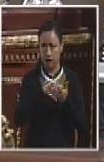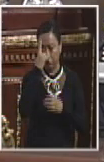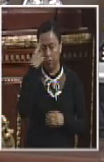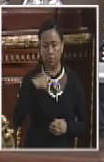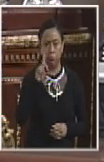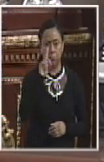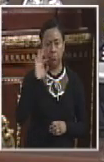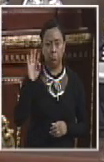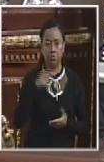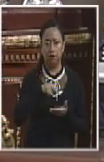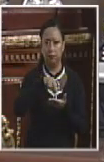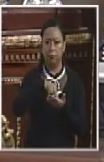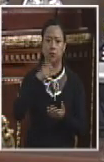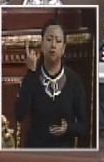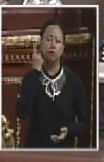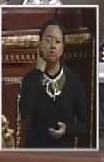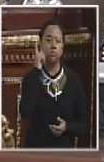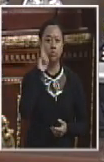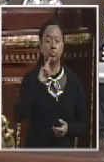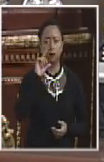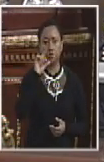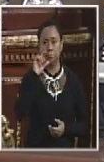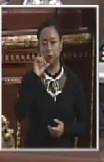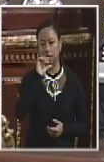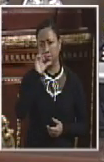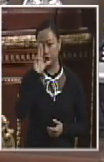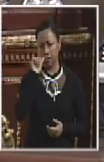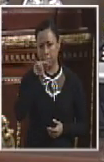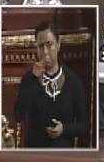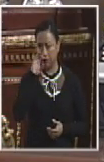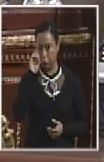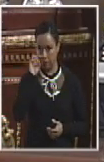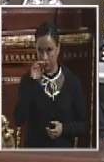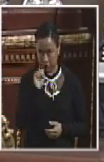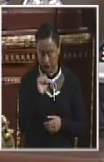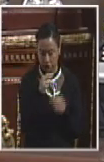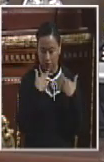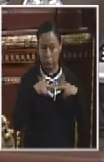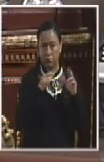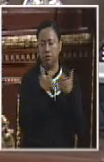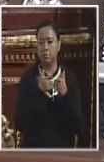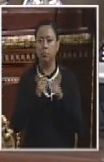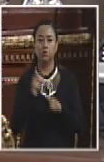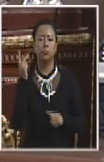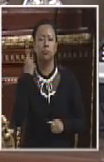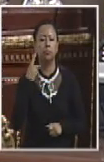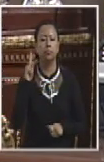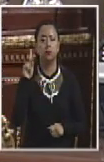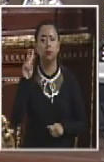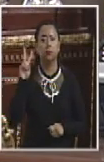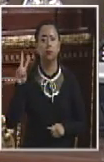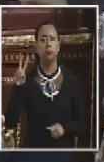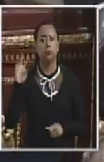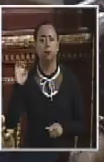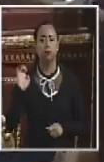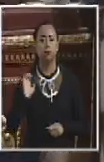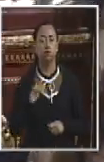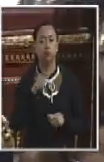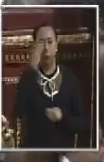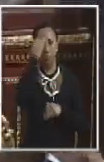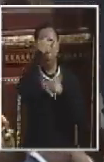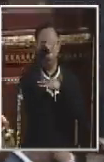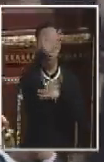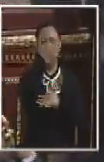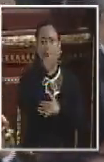la tribuna a la diputada Teresa Ramos Arreola, integrante del Grupo Parlamentario del Partido Verde Ecologista de México, hasta por 5 minutos.